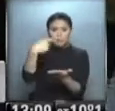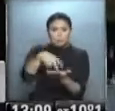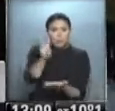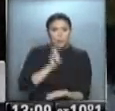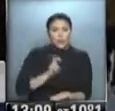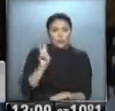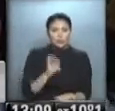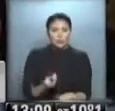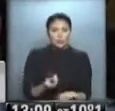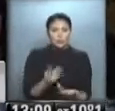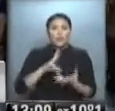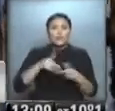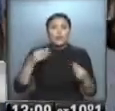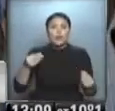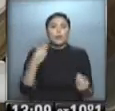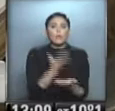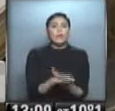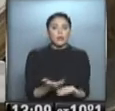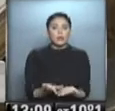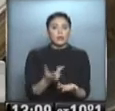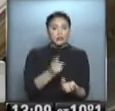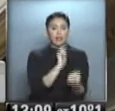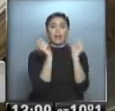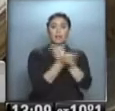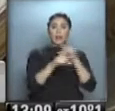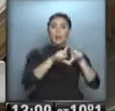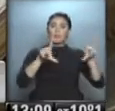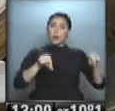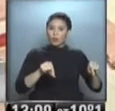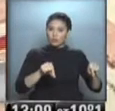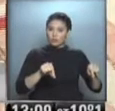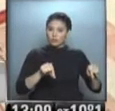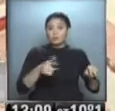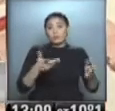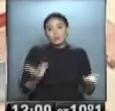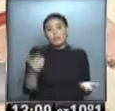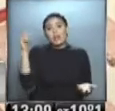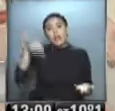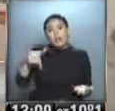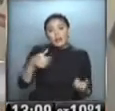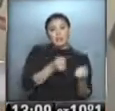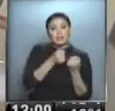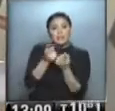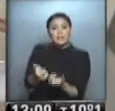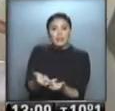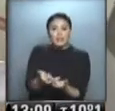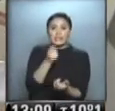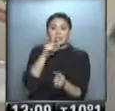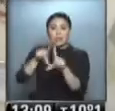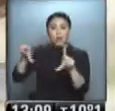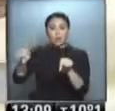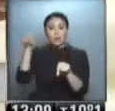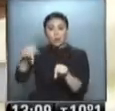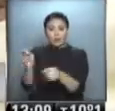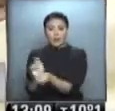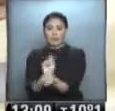bonos. ¿Y de qué manera lo propone? Lo propone con un canje de bonos en los cuales, en teoría, lo que se estarían entregando a cambio de los bonos